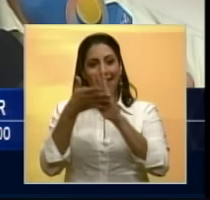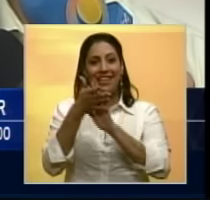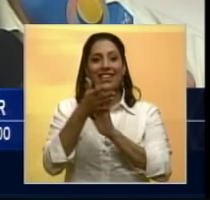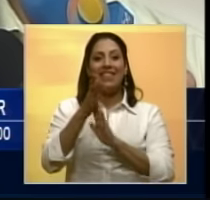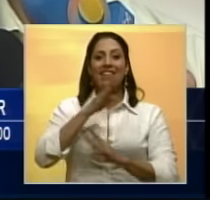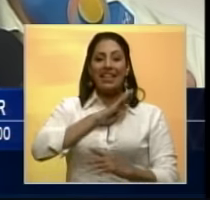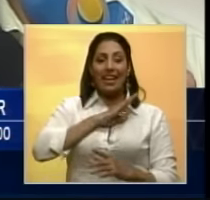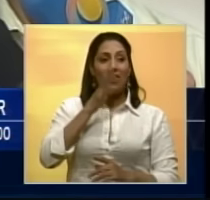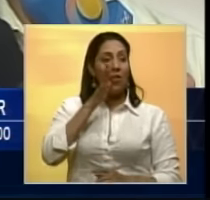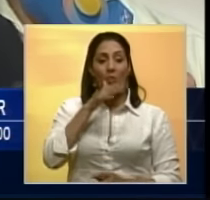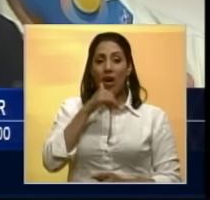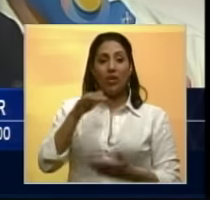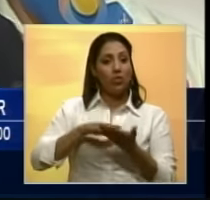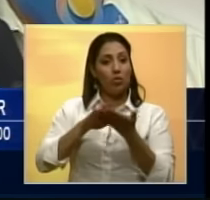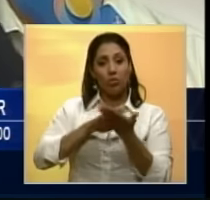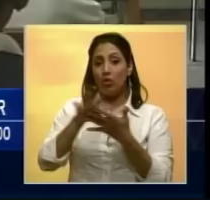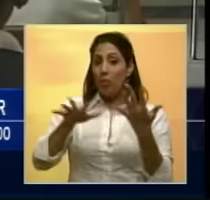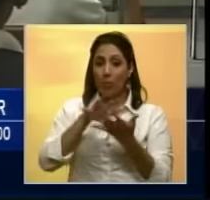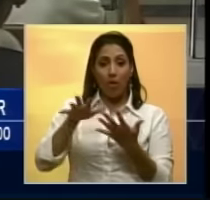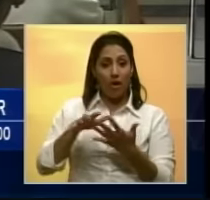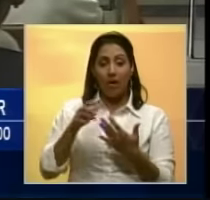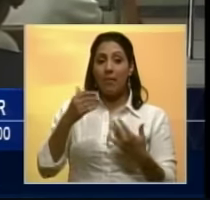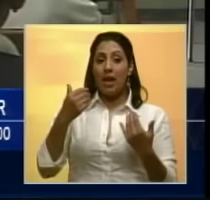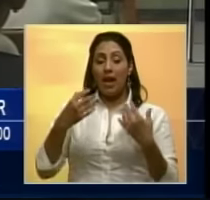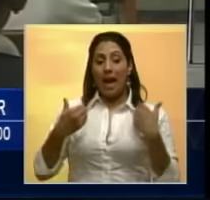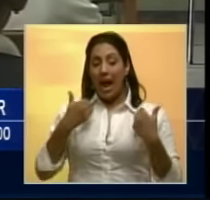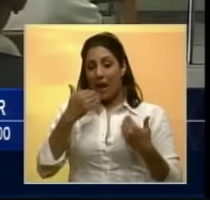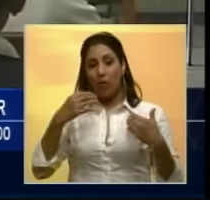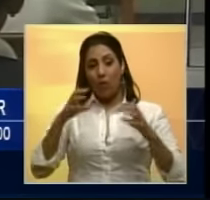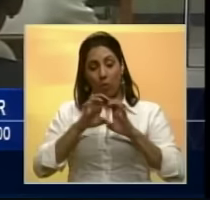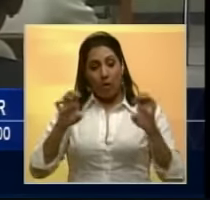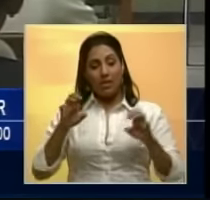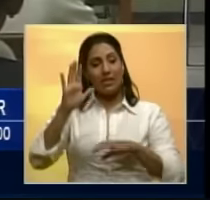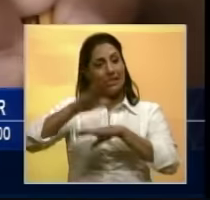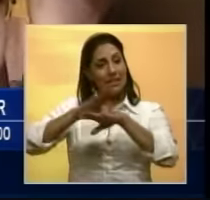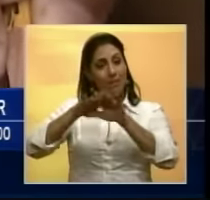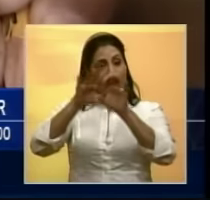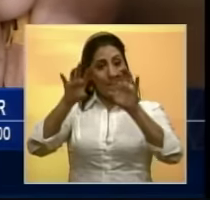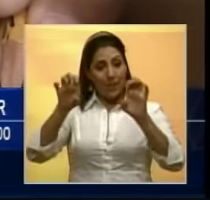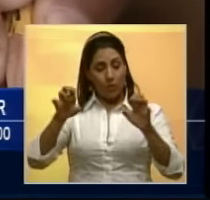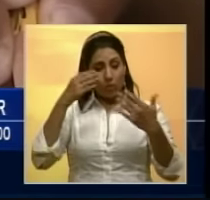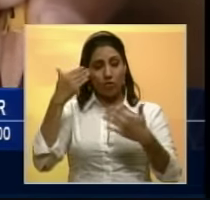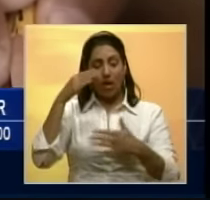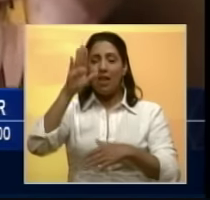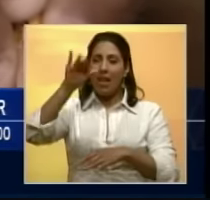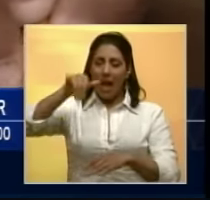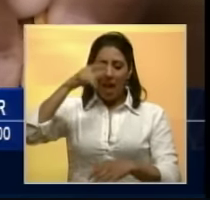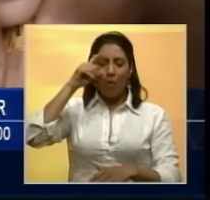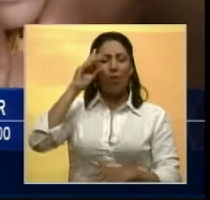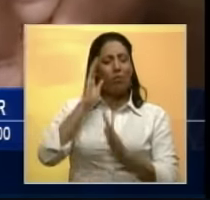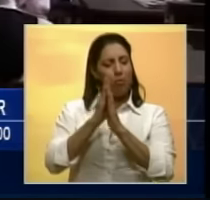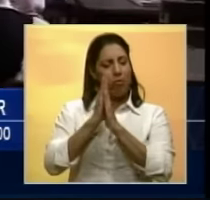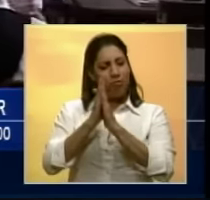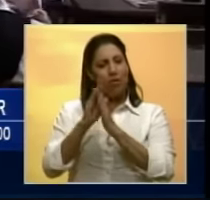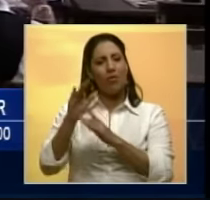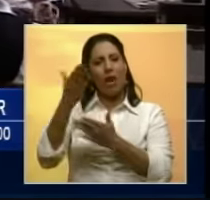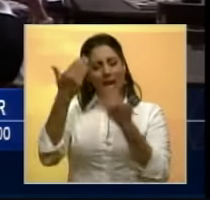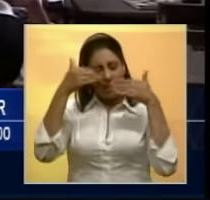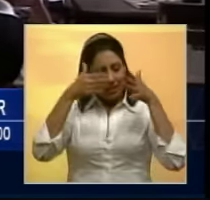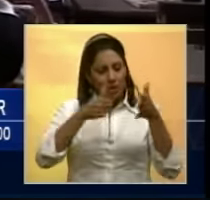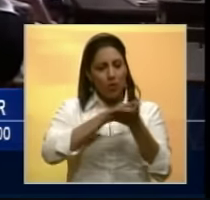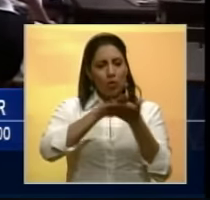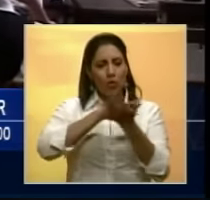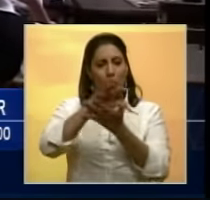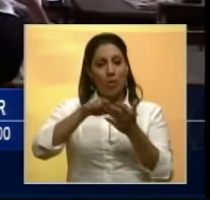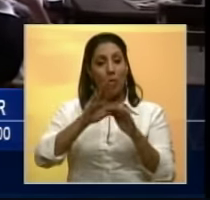improvisación que no soluciona la crisis del sistema educativo. Llamó al ministro Elías Agua a abocarse a resolver los problemas del